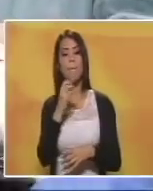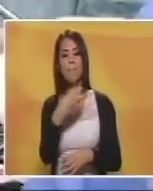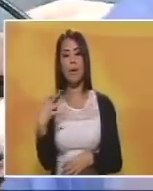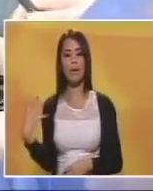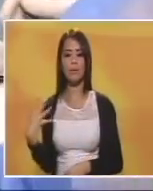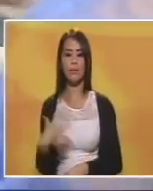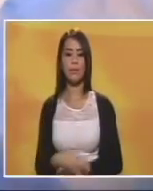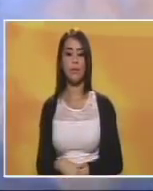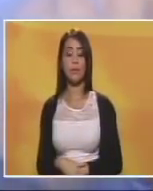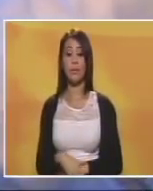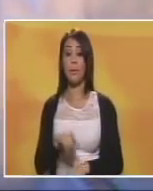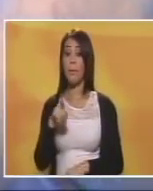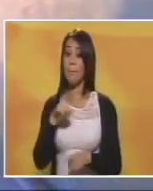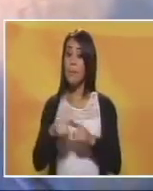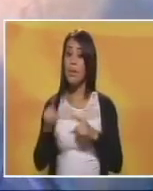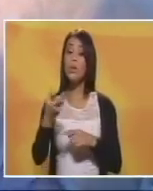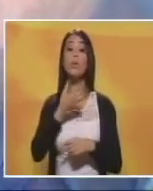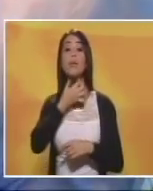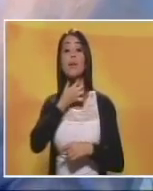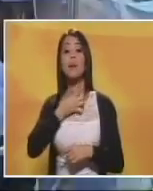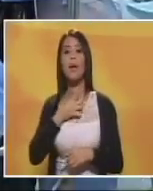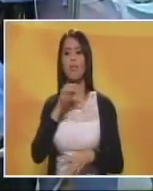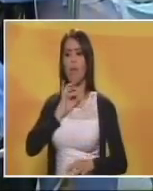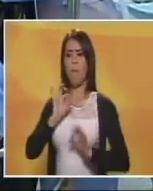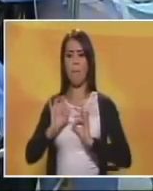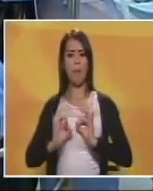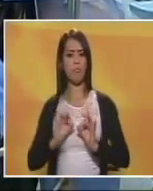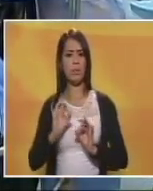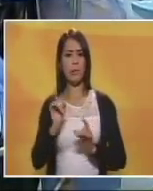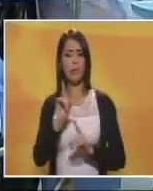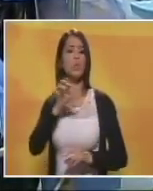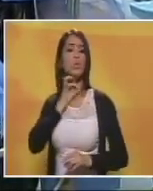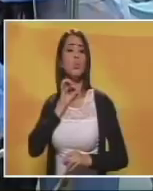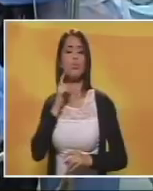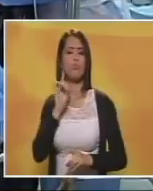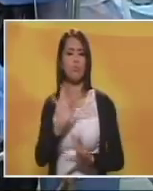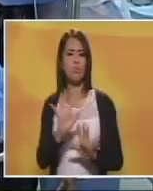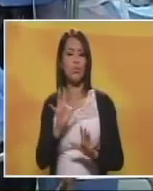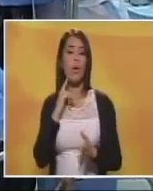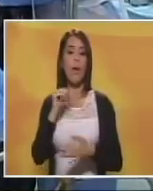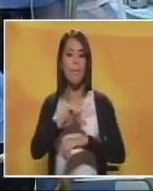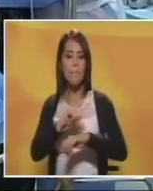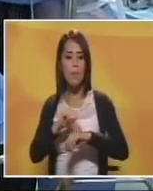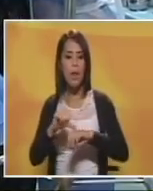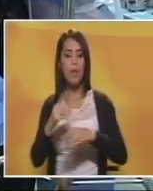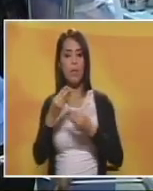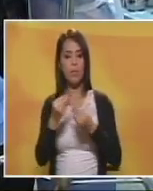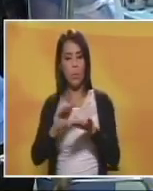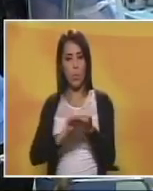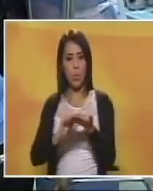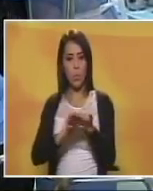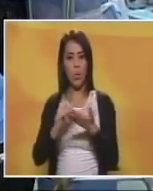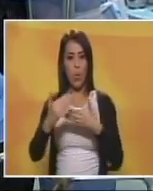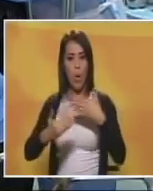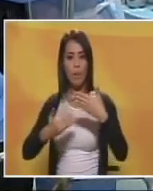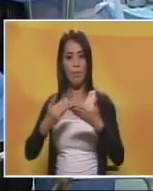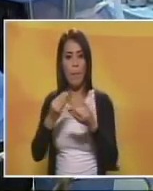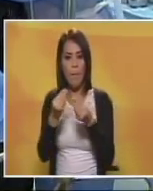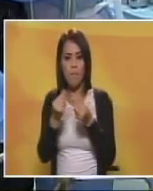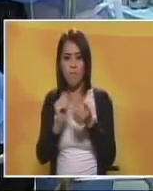tejido. Esto no quiere decir que la garganta esté infectada, es una placa de cicatrización que con el tiempo va desapareciendo.